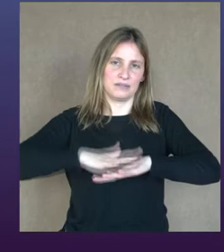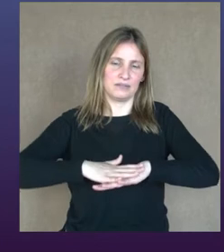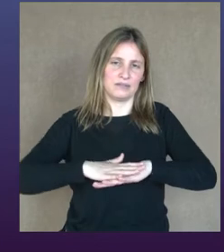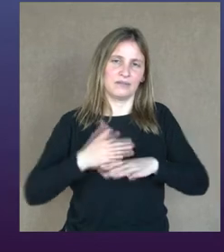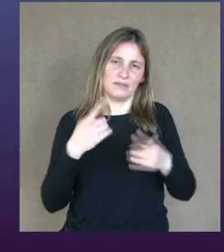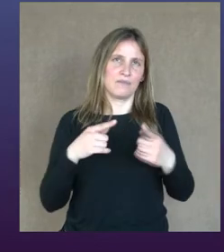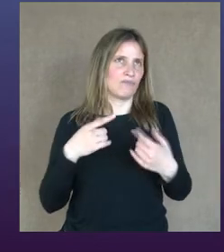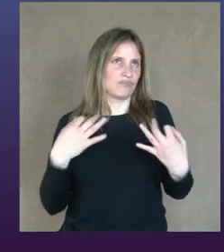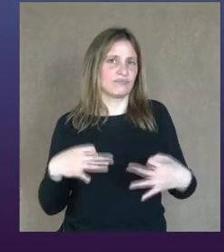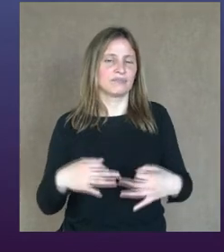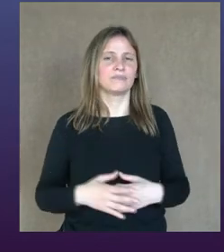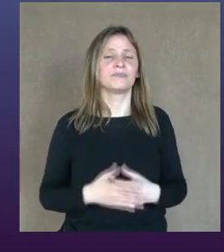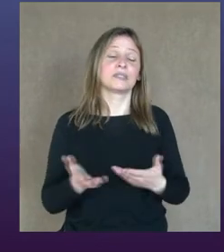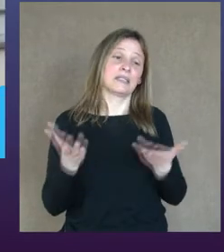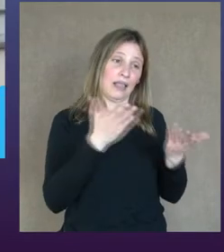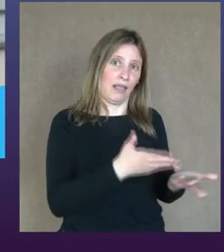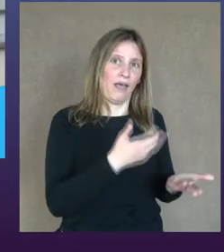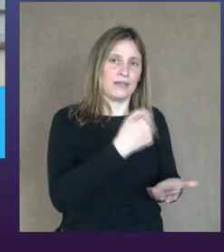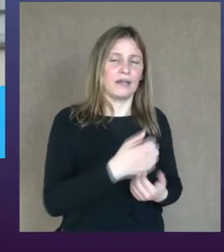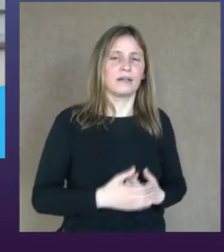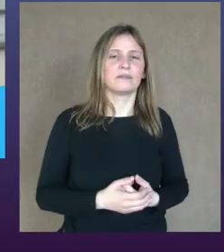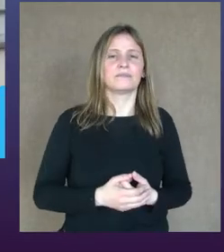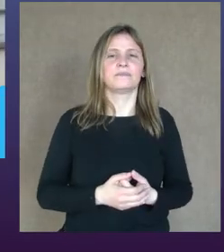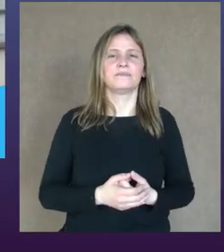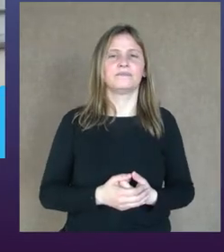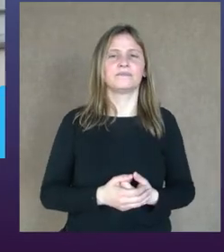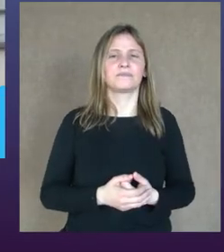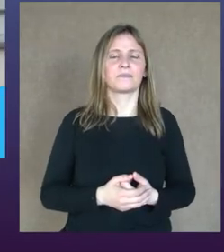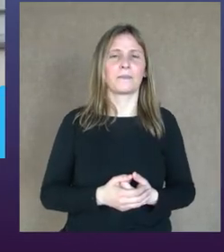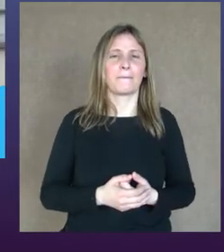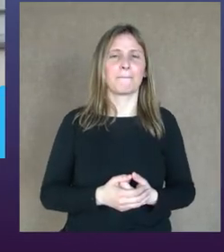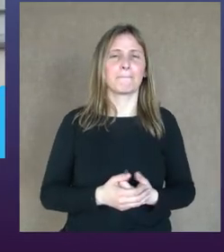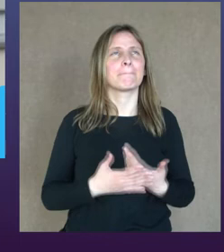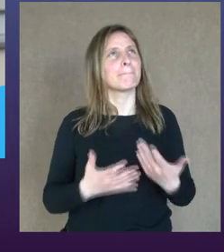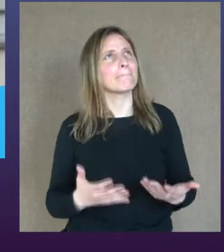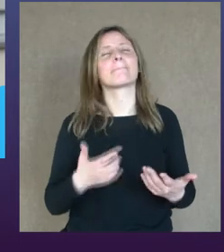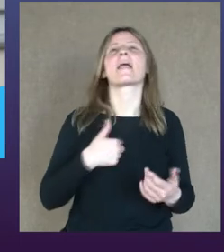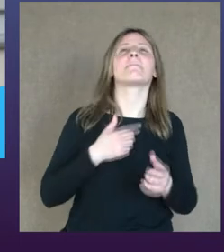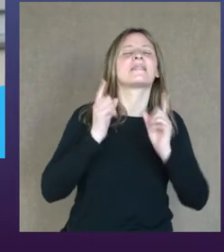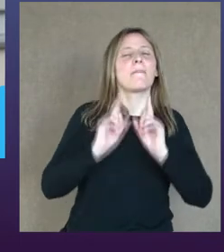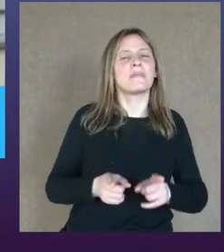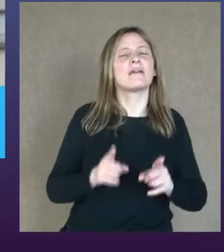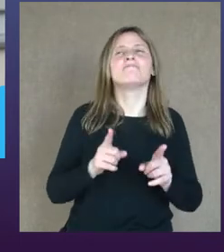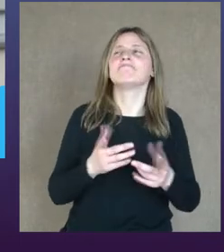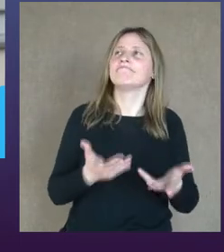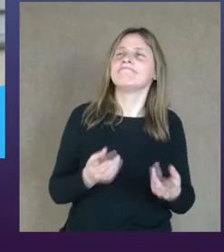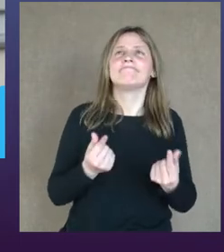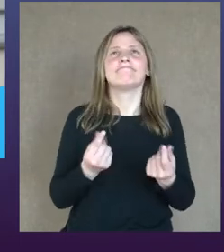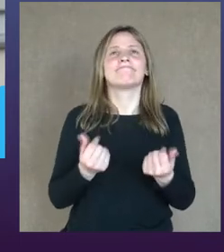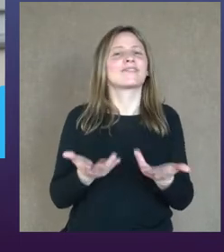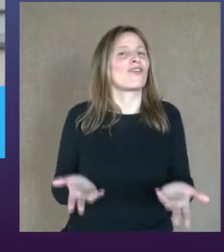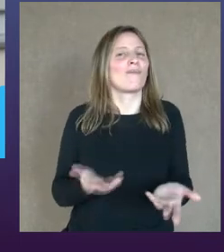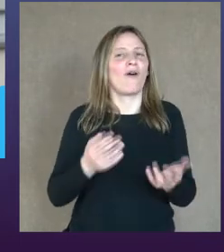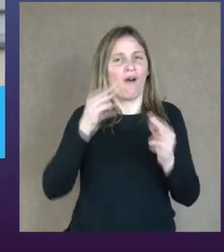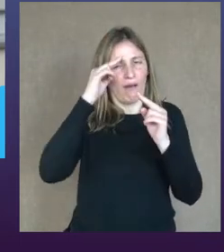es maravilloso. Adriana. Y a mí también me pasa como que me voy